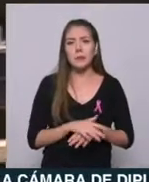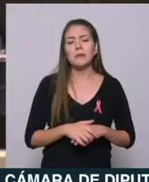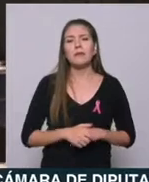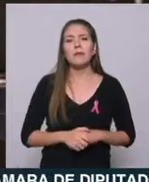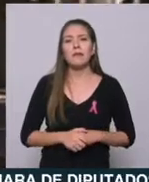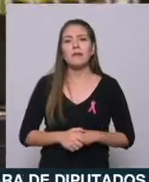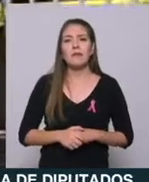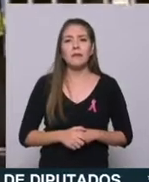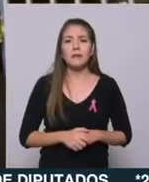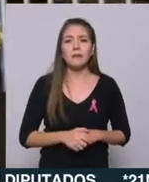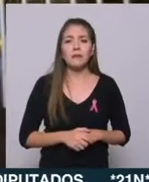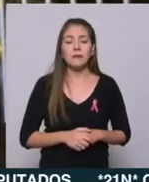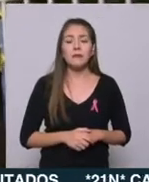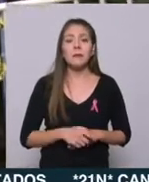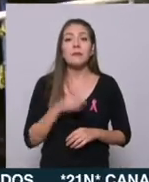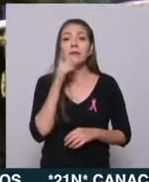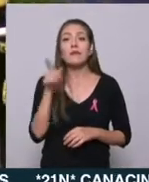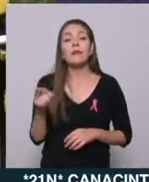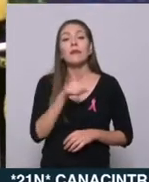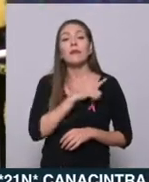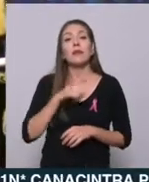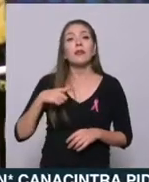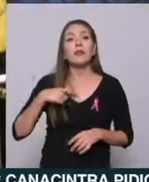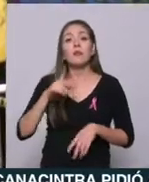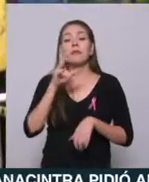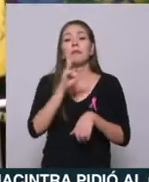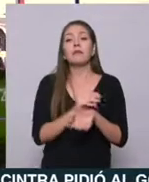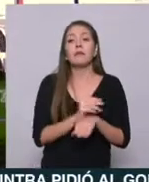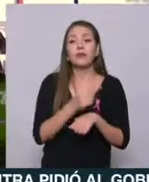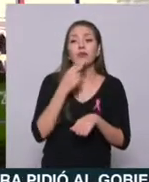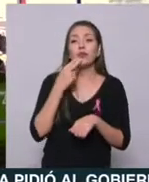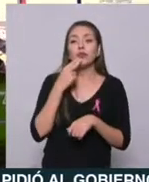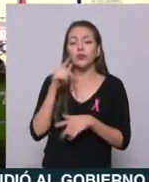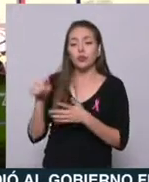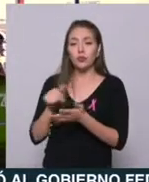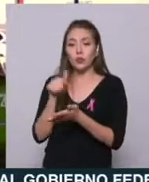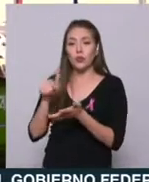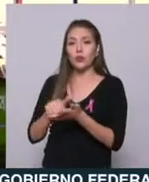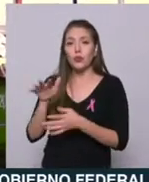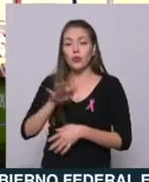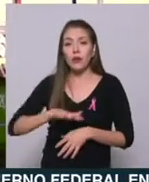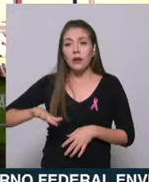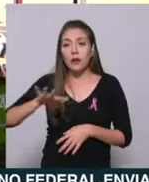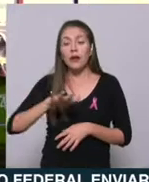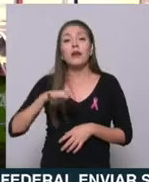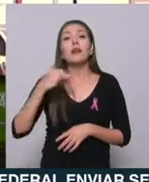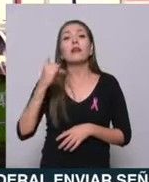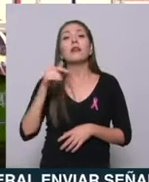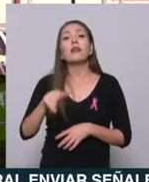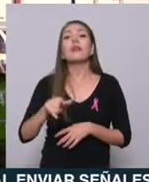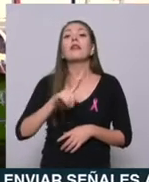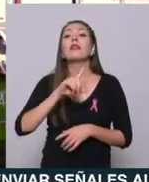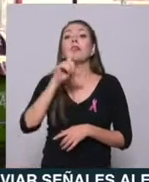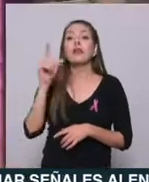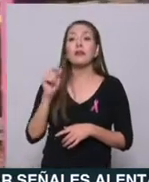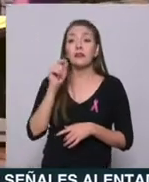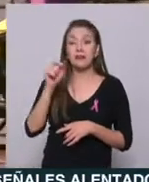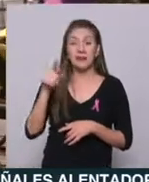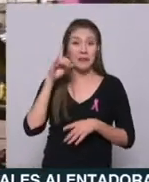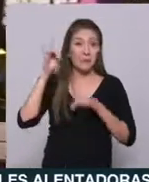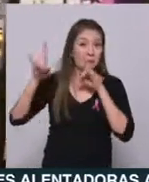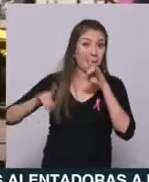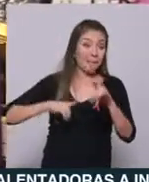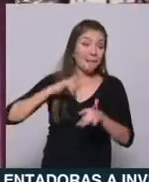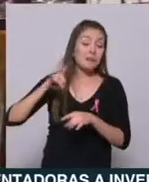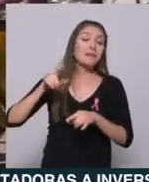Nos dice que ellos deben contar con permisos de uso de suelo y seguros, los cuales, les han advertido, van a subir después de lo ocurrido en la feria